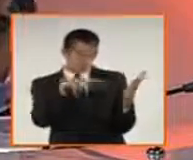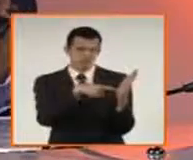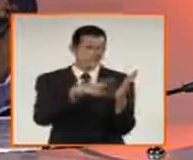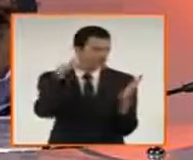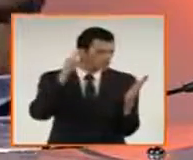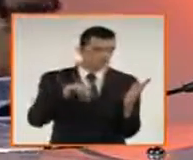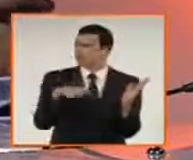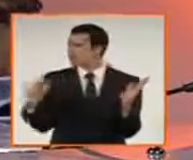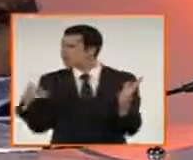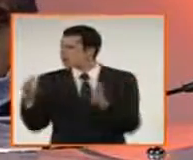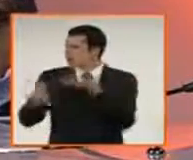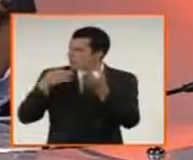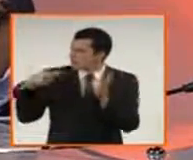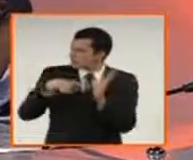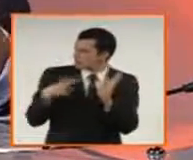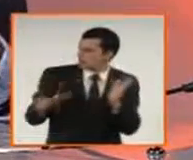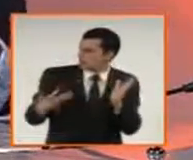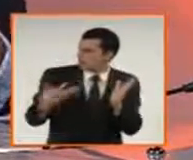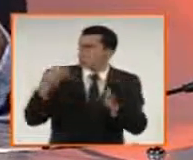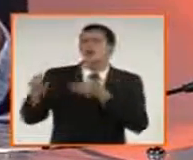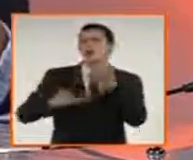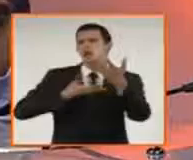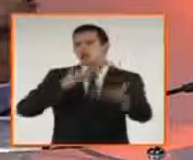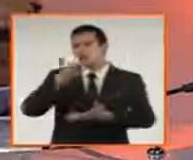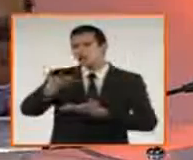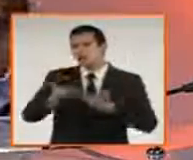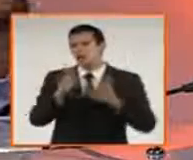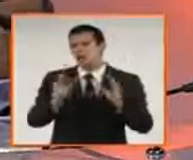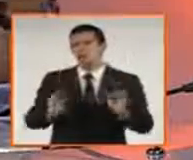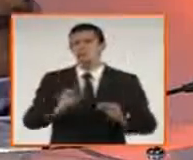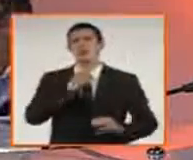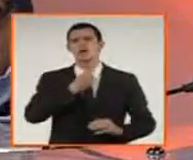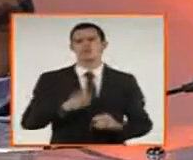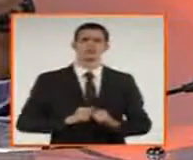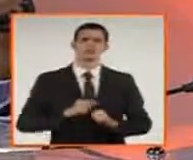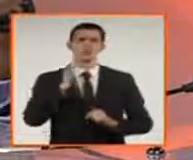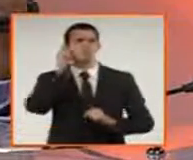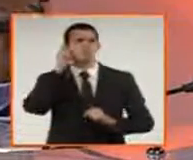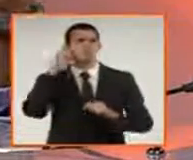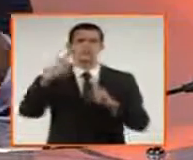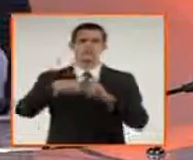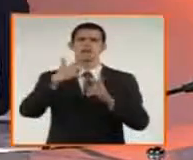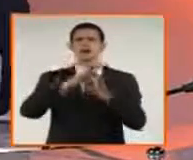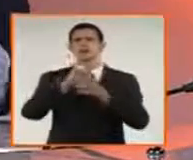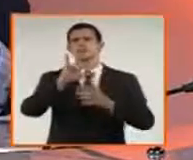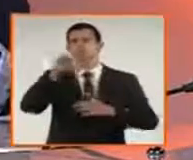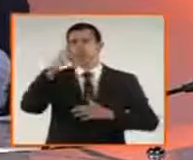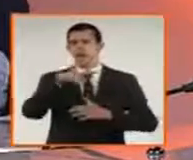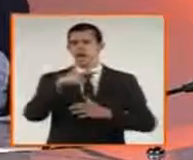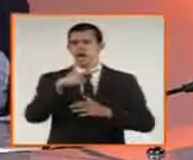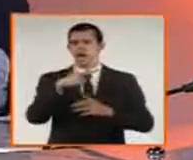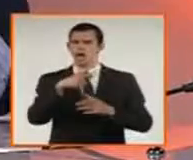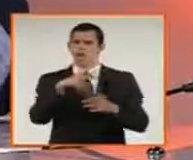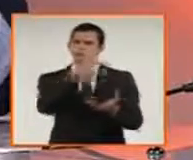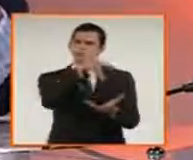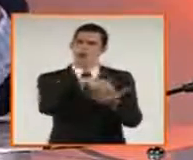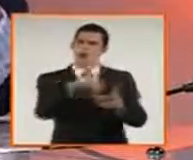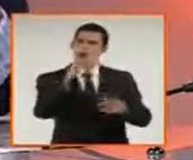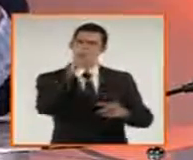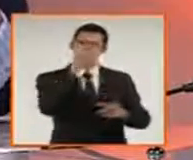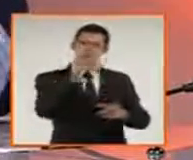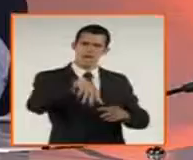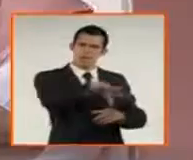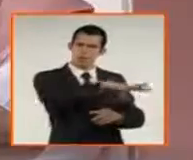no necesariamente, creo que era su circunscripción, sí, pero puede darse que ella esté en otras circunscripciones y usted, hay dúos, ¿no? Hay